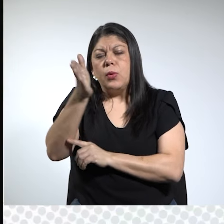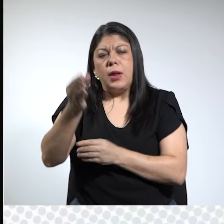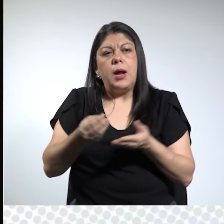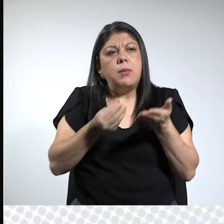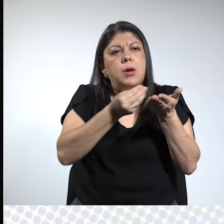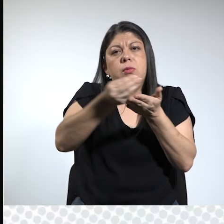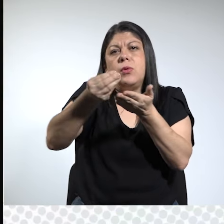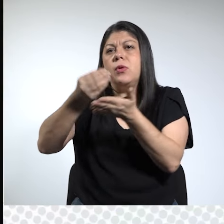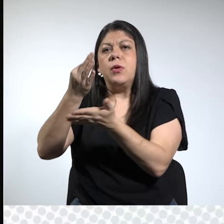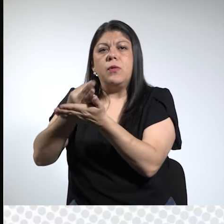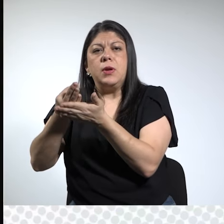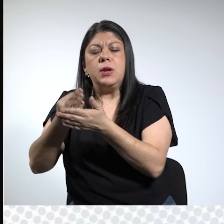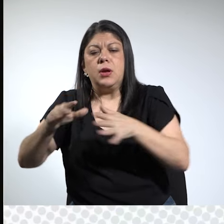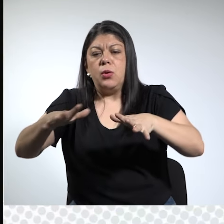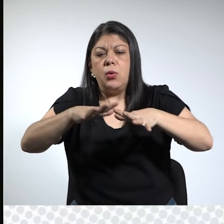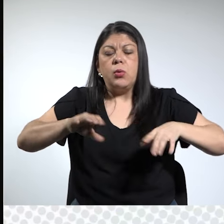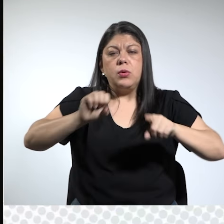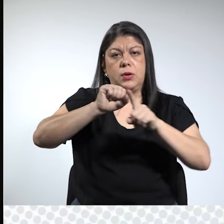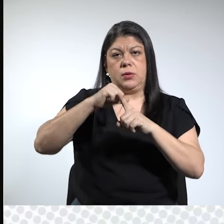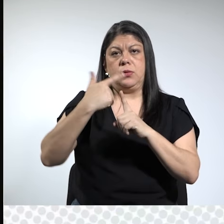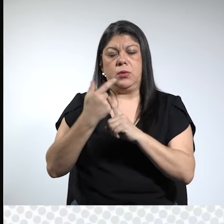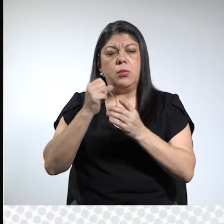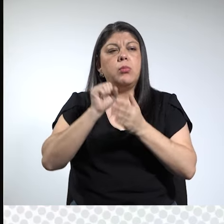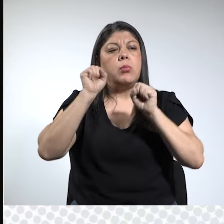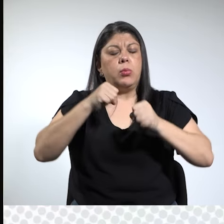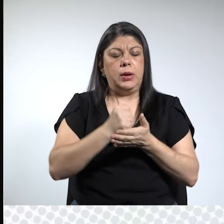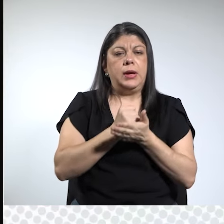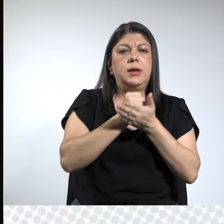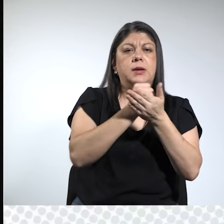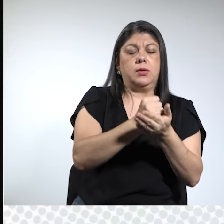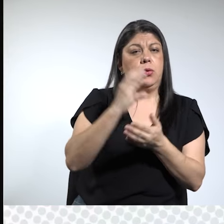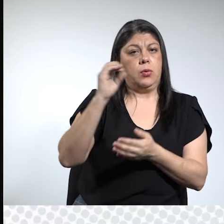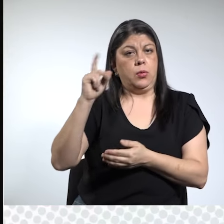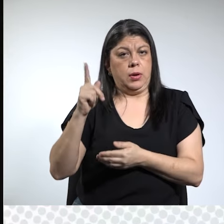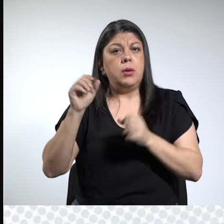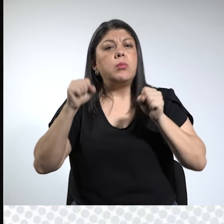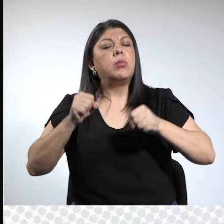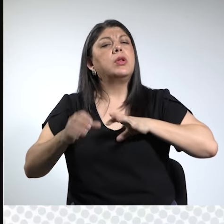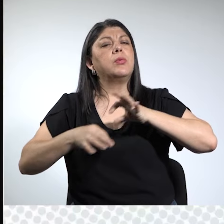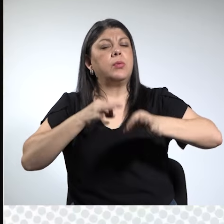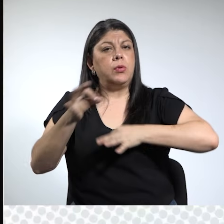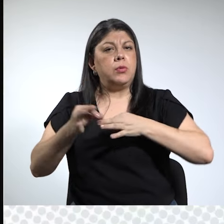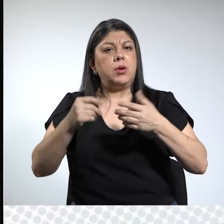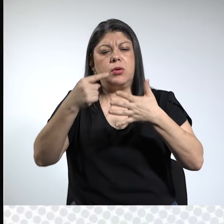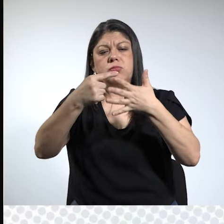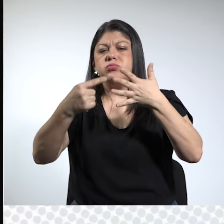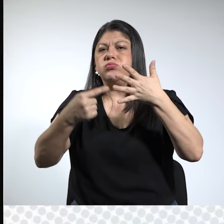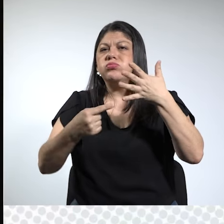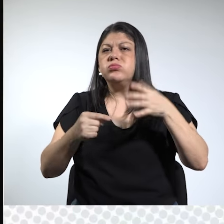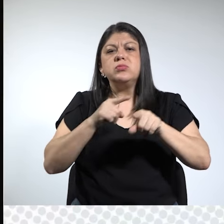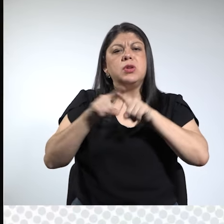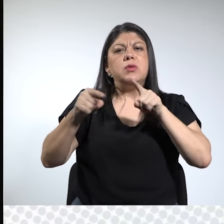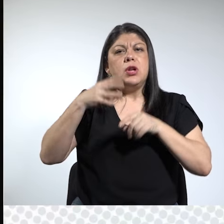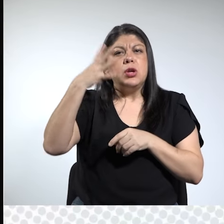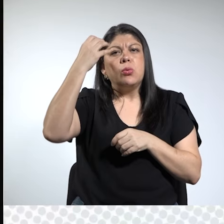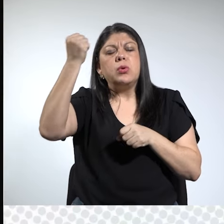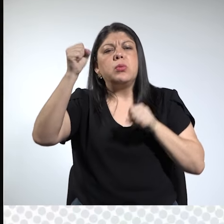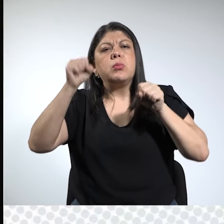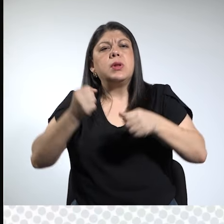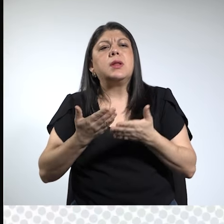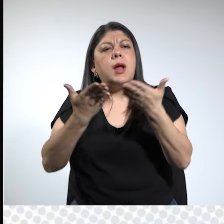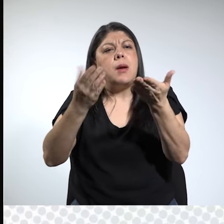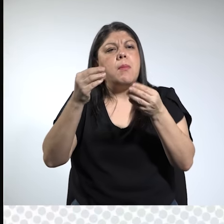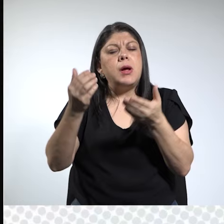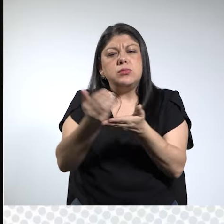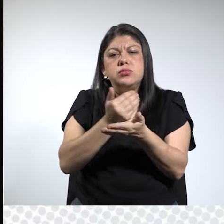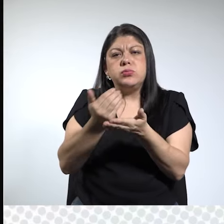financiar todo lo que es el sector social. ¿Ok? Y le puedo explicar otros conceptos similares para liberar recursos, como